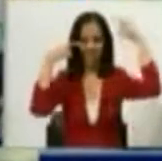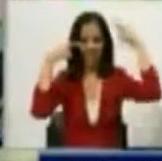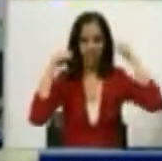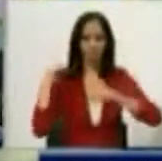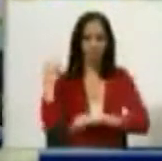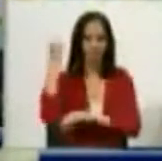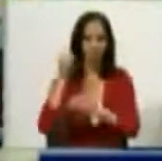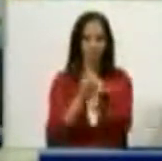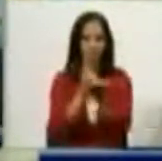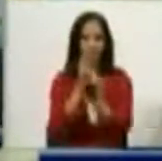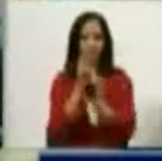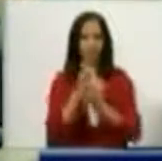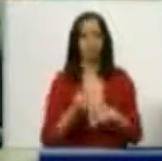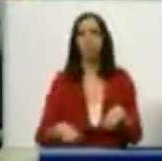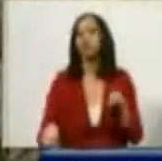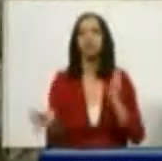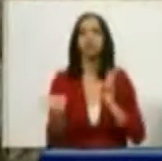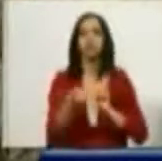es